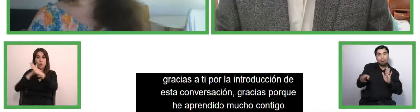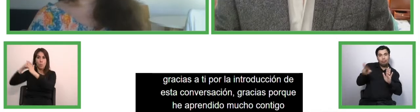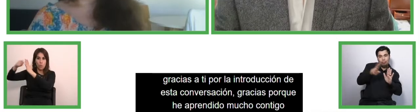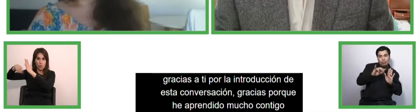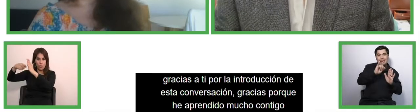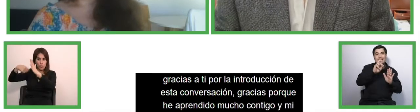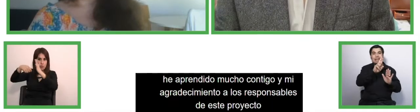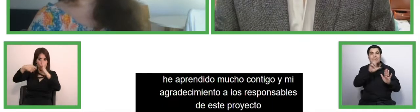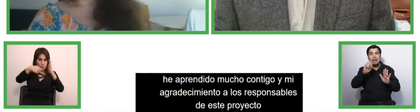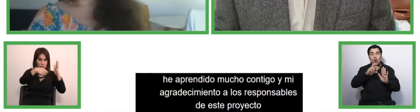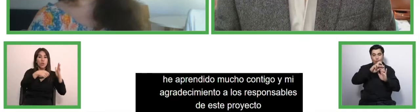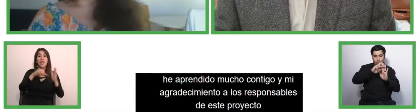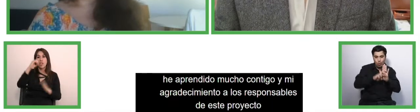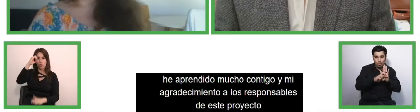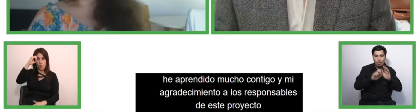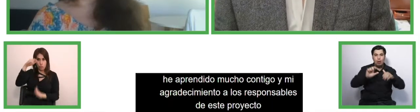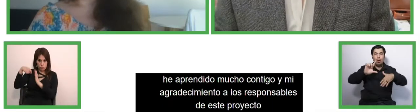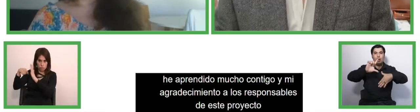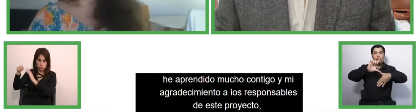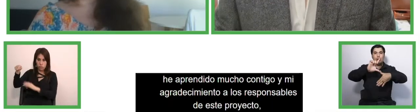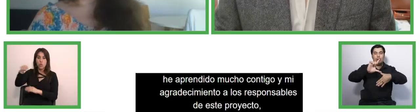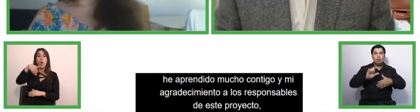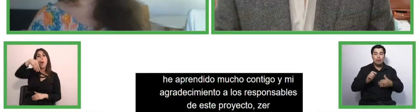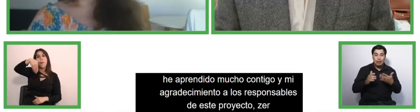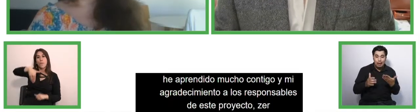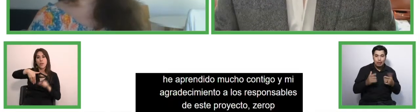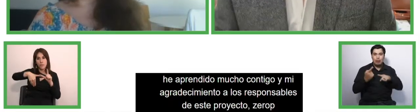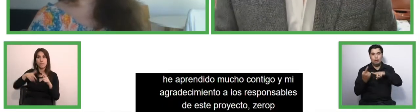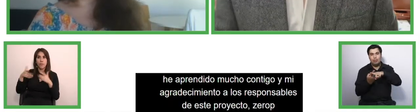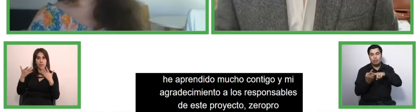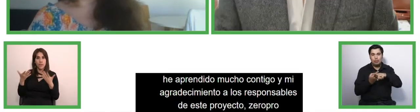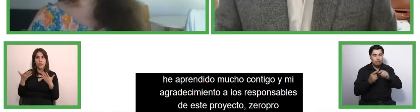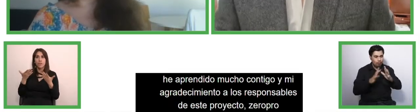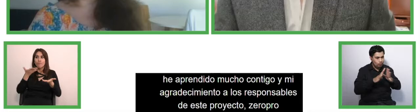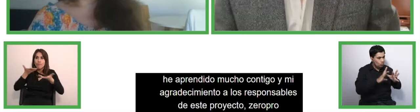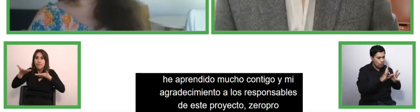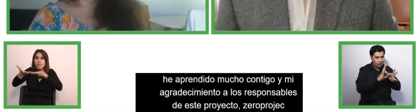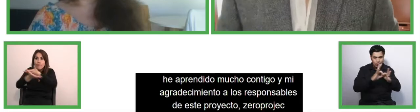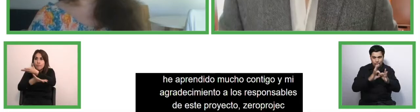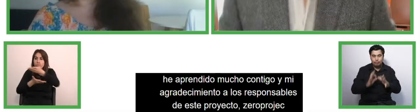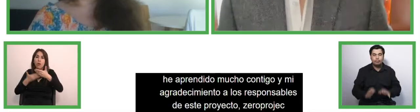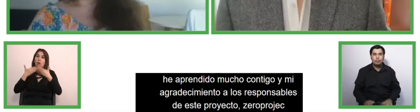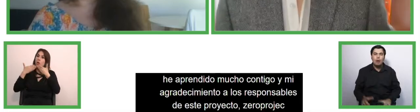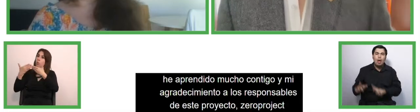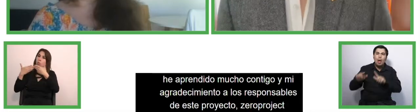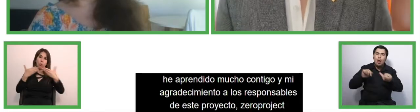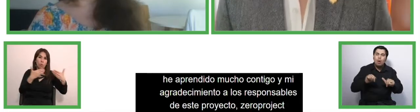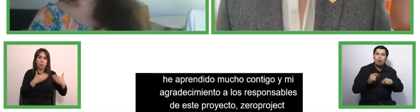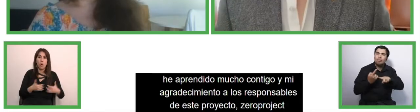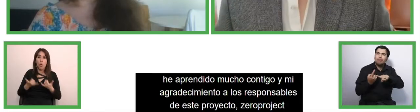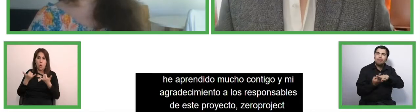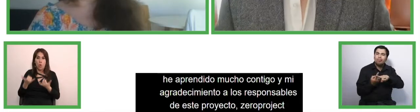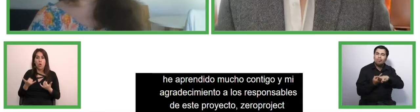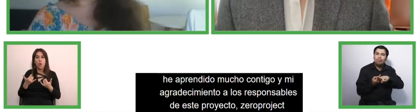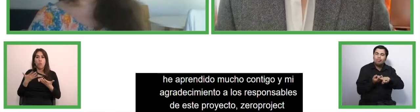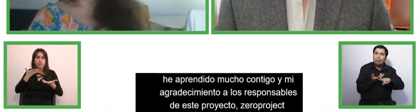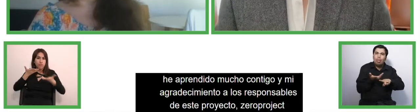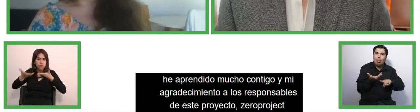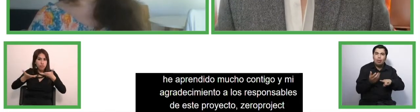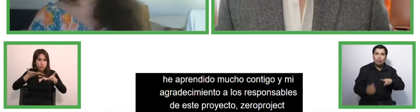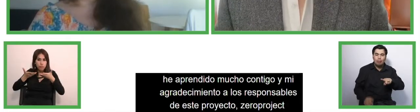Project Latinoamérica y esta conversación. Vamos a hablar un poco desde